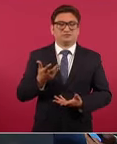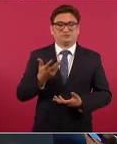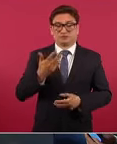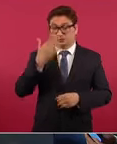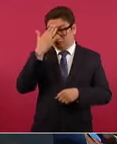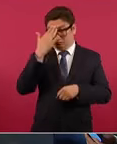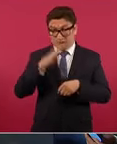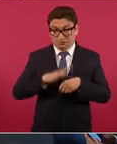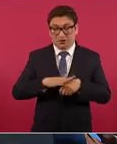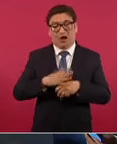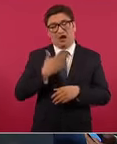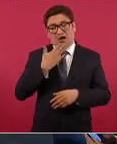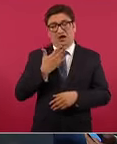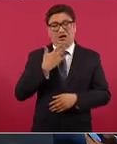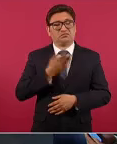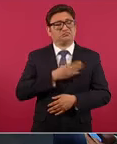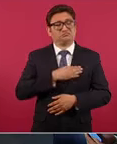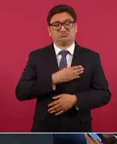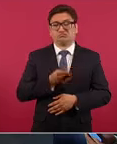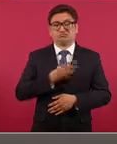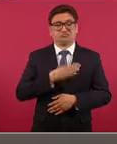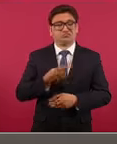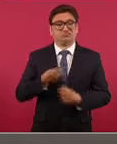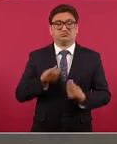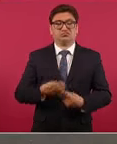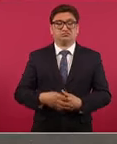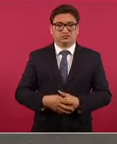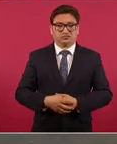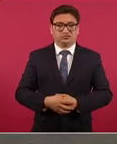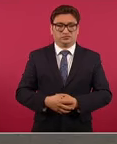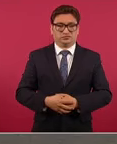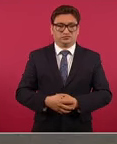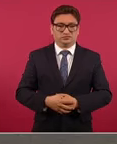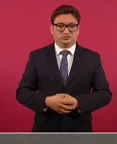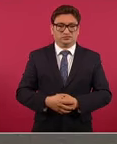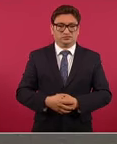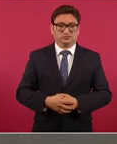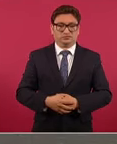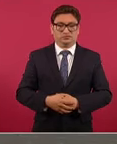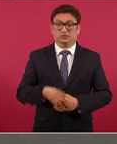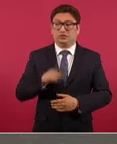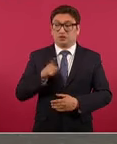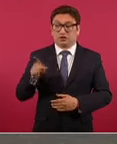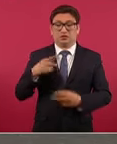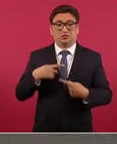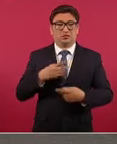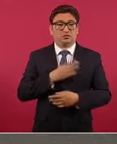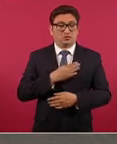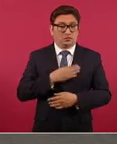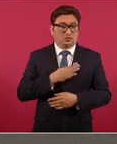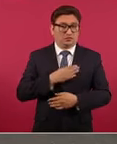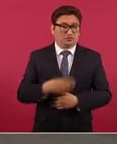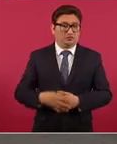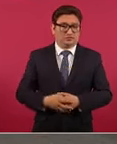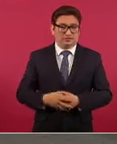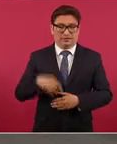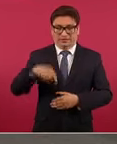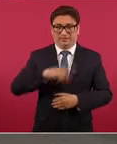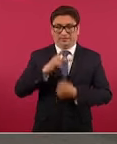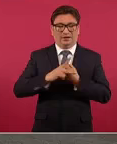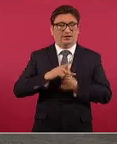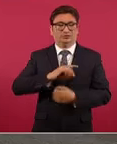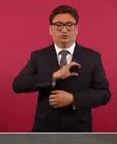es muy bueno es mucha nobleza tienen mucho a nuestro país